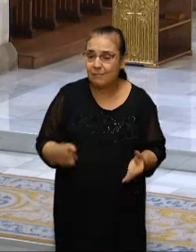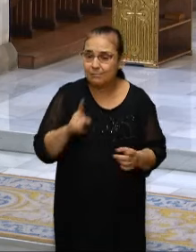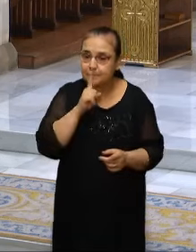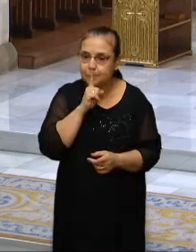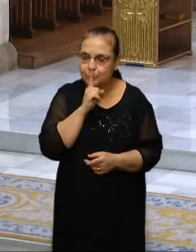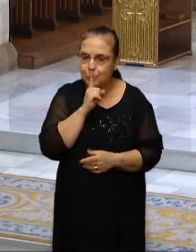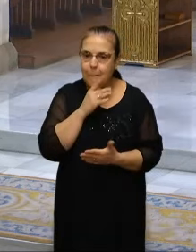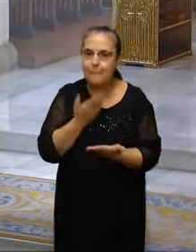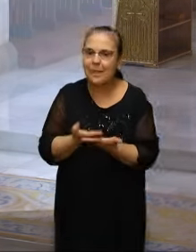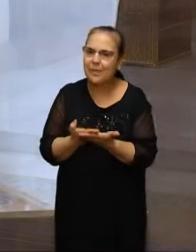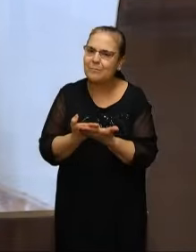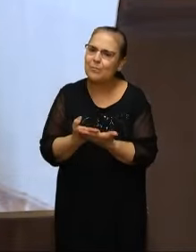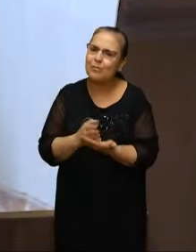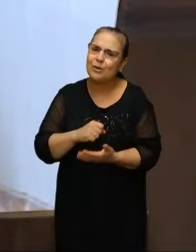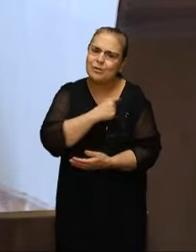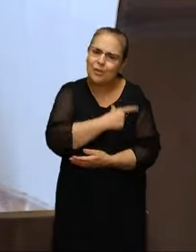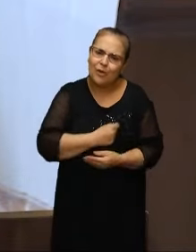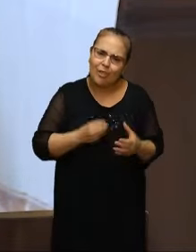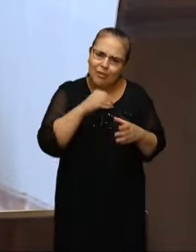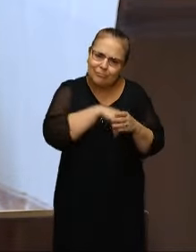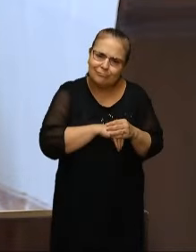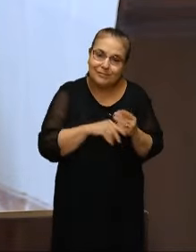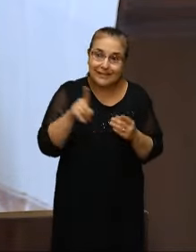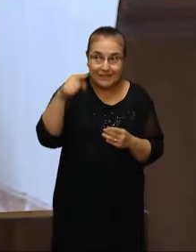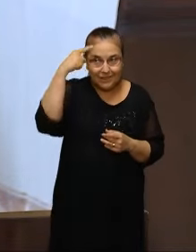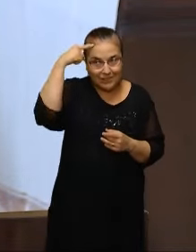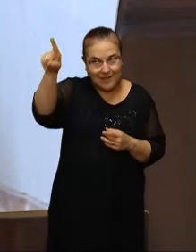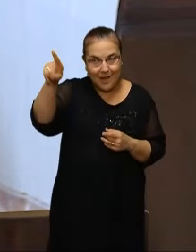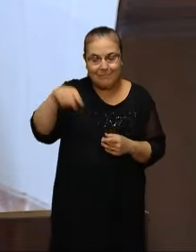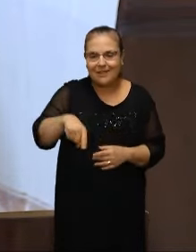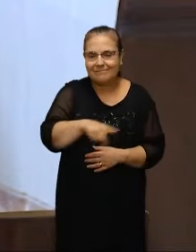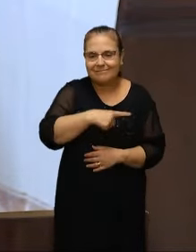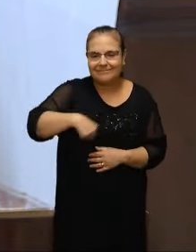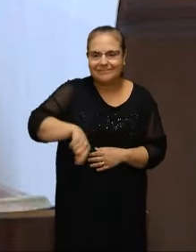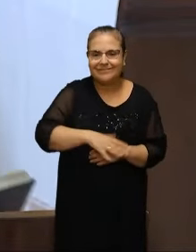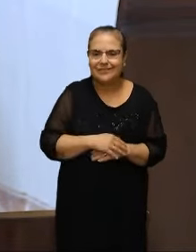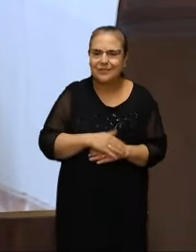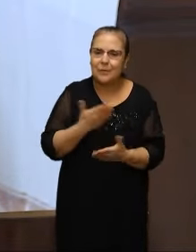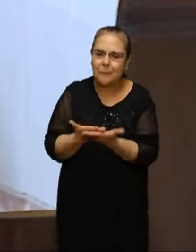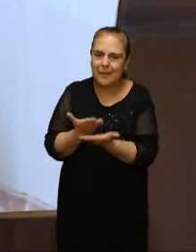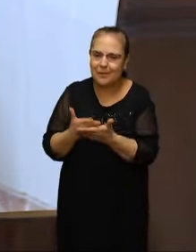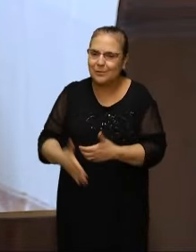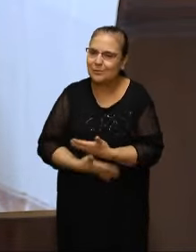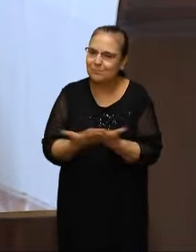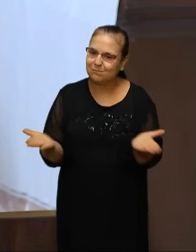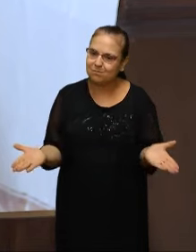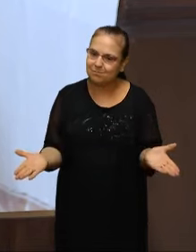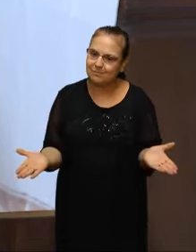desde el interior del corazón aquello que Dios conoce pero nosotros sol lo queremos pedir con confianza